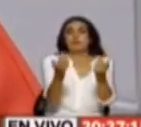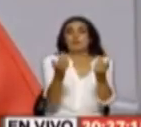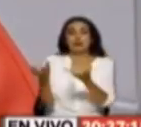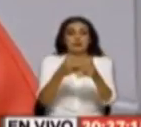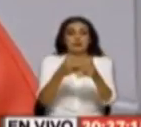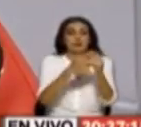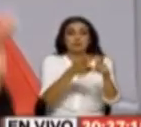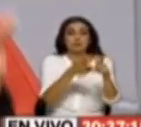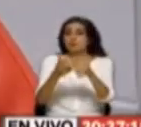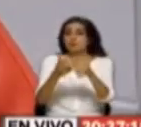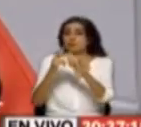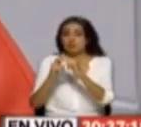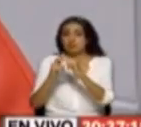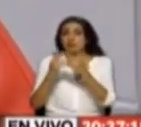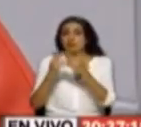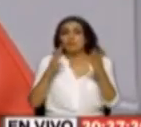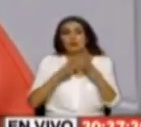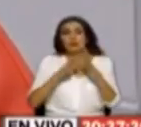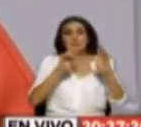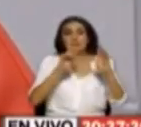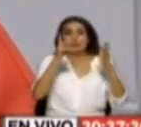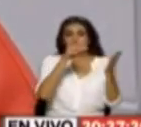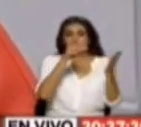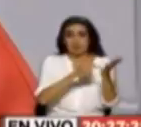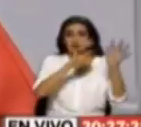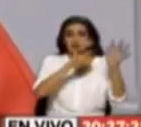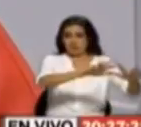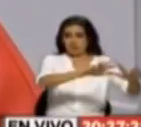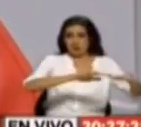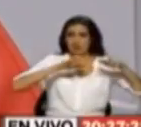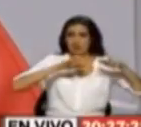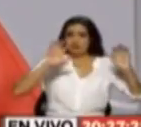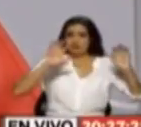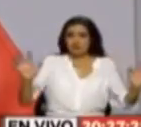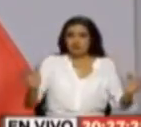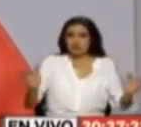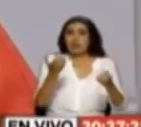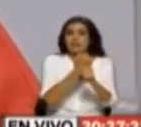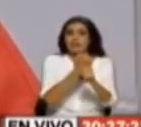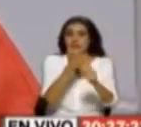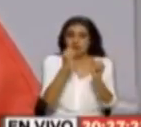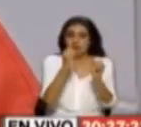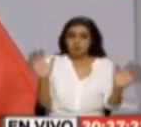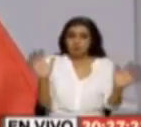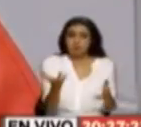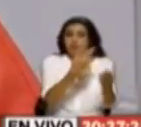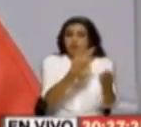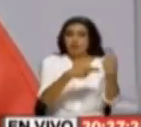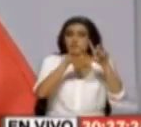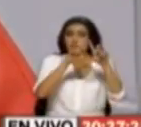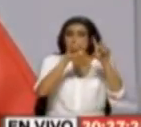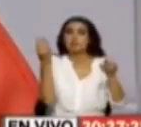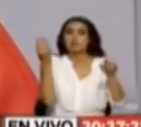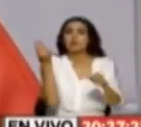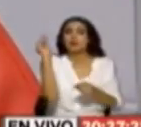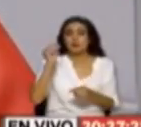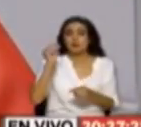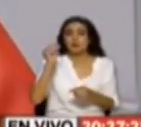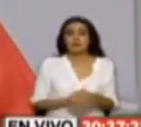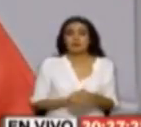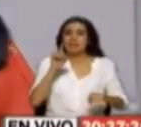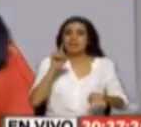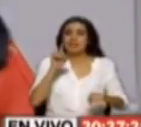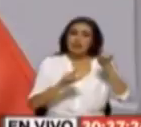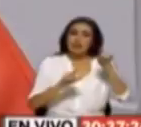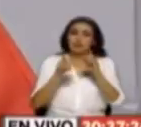programas, fundamentalmente Minga Nacional Agropecuaria, pero también Impulso Joven, el Crédito de Desarrollo Humano, es decir, a través de aquellos